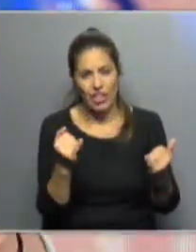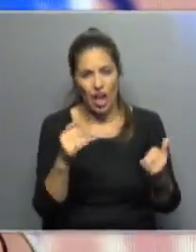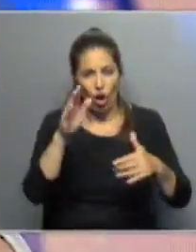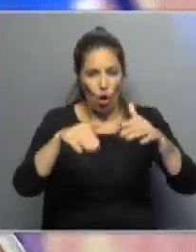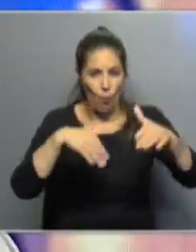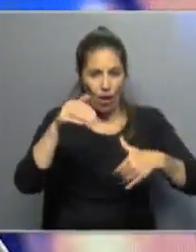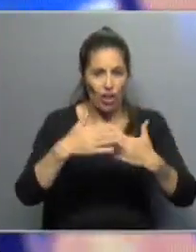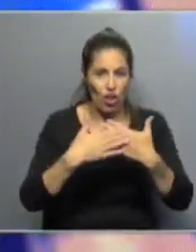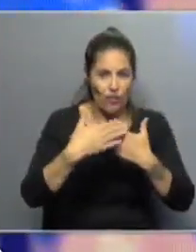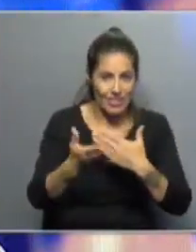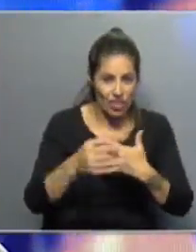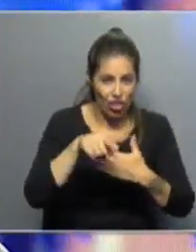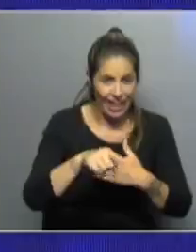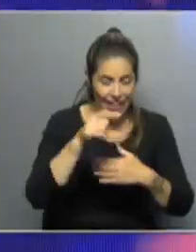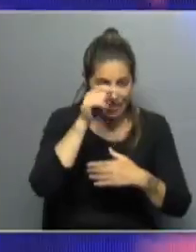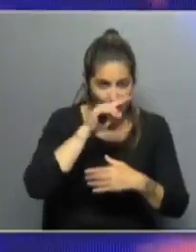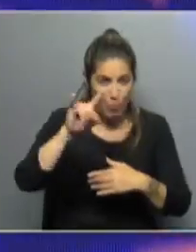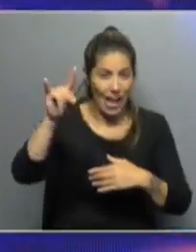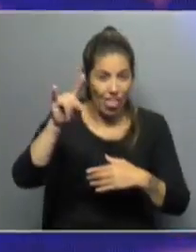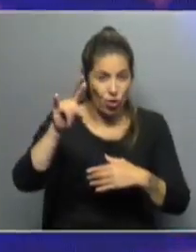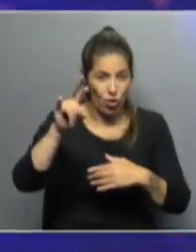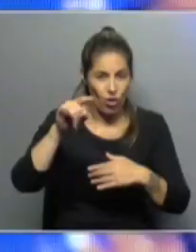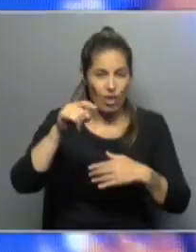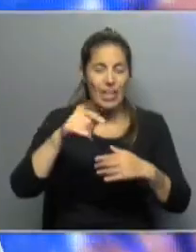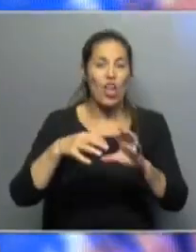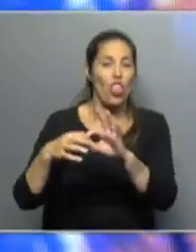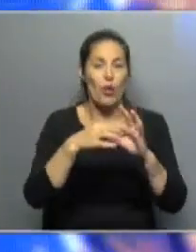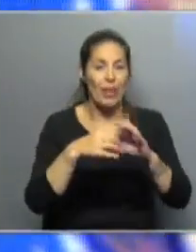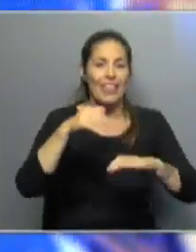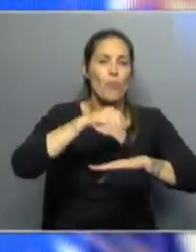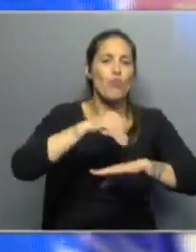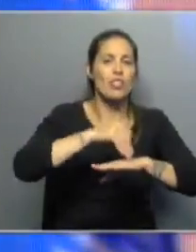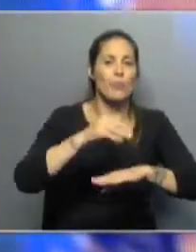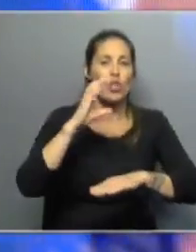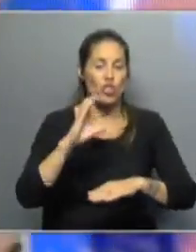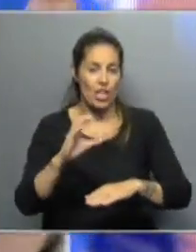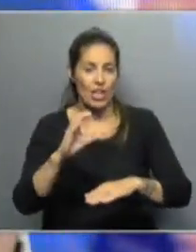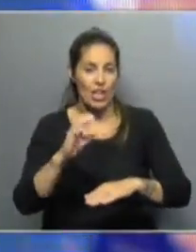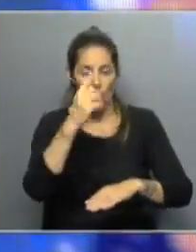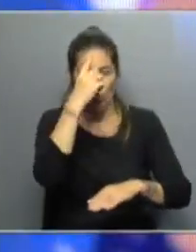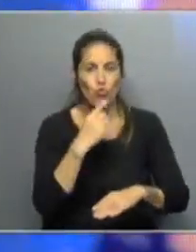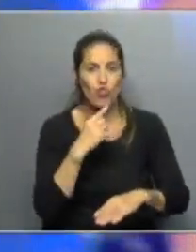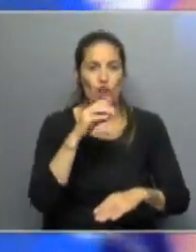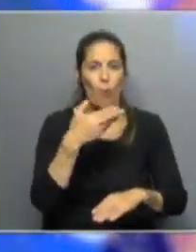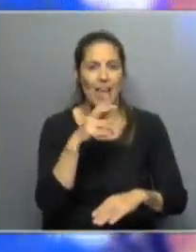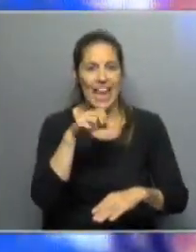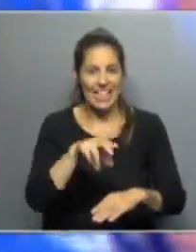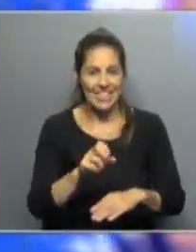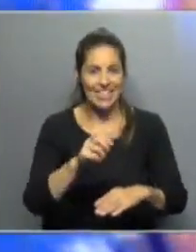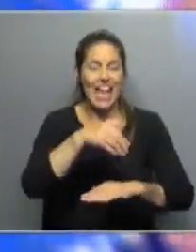convocaron a los vecinos de allí del Prado. Esto depende del municipio C, es en el Prado, el Museo Blanes, como todos ustedes saben, allí en la calle